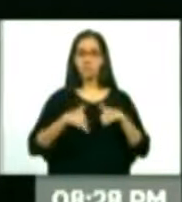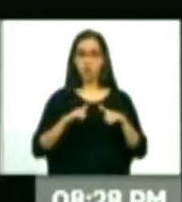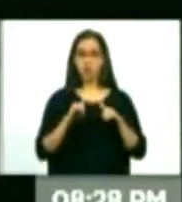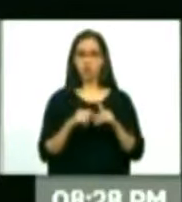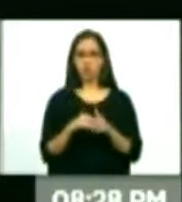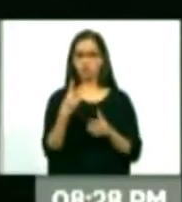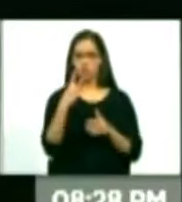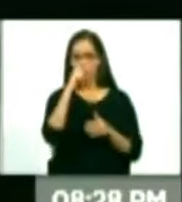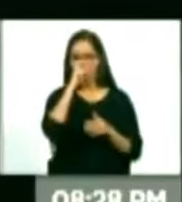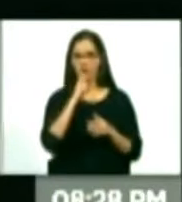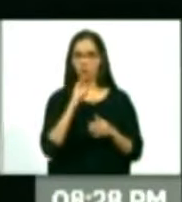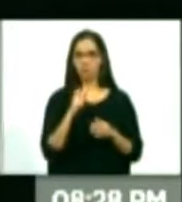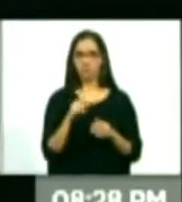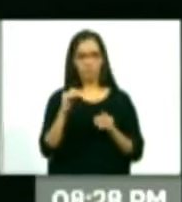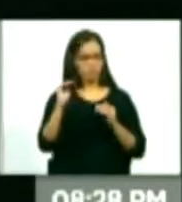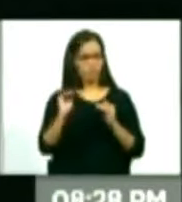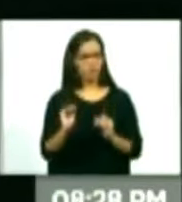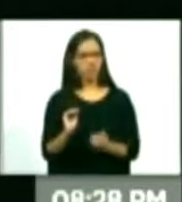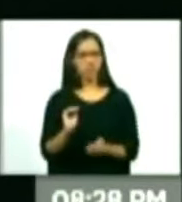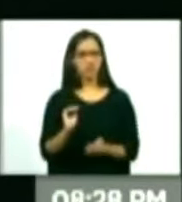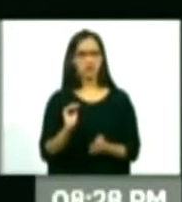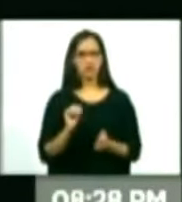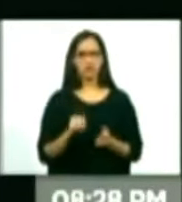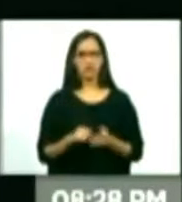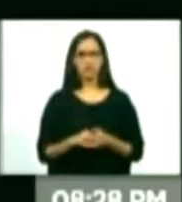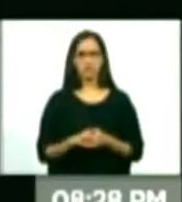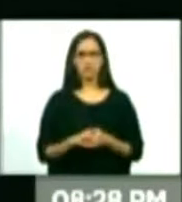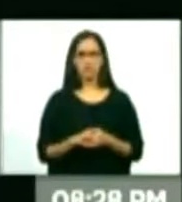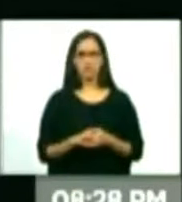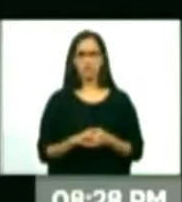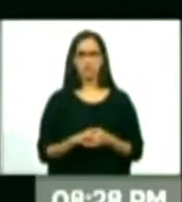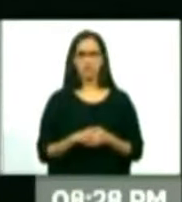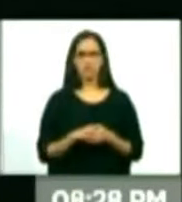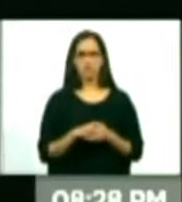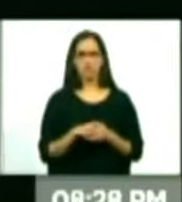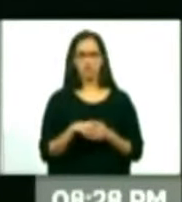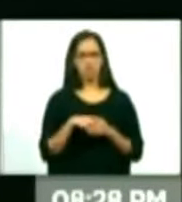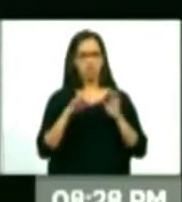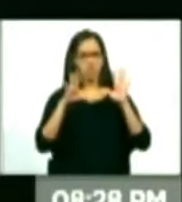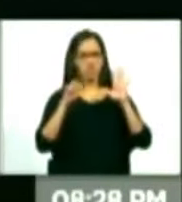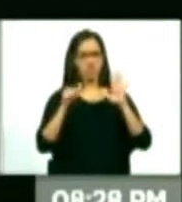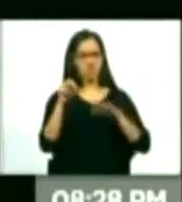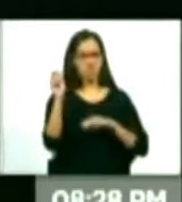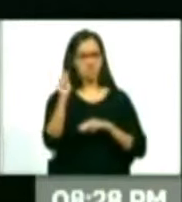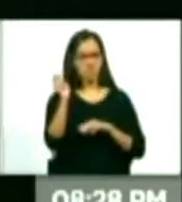2 añitos, menos de 2 años, era 1 año, 16 meses tendría David.